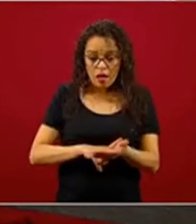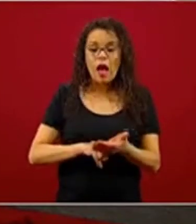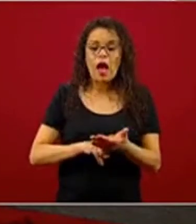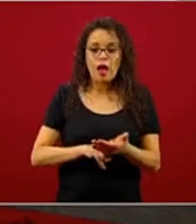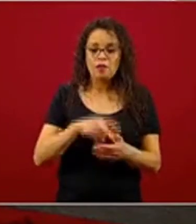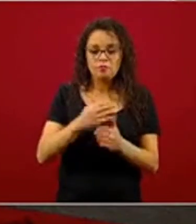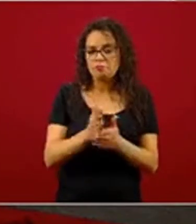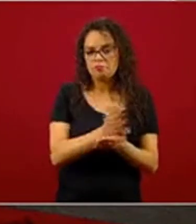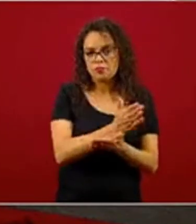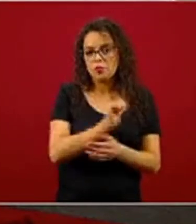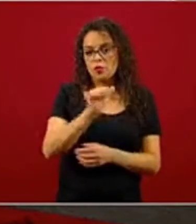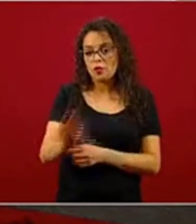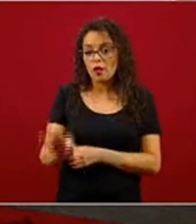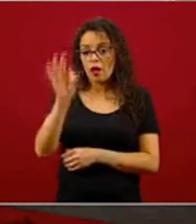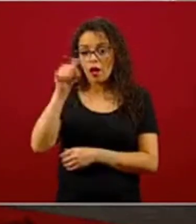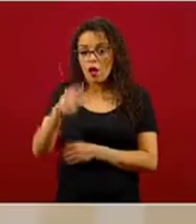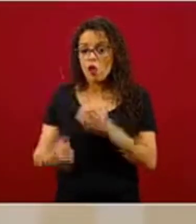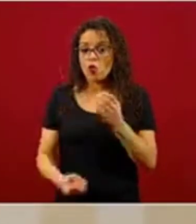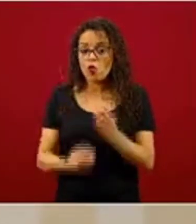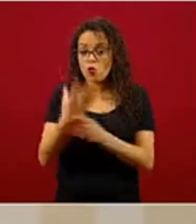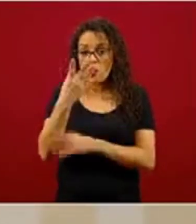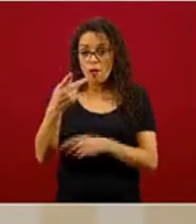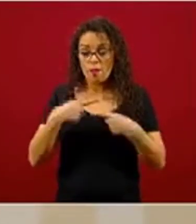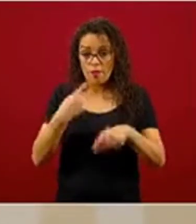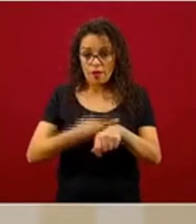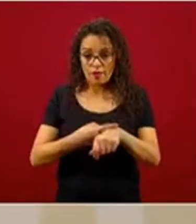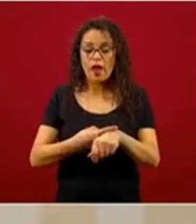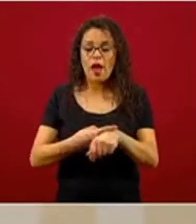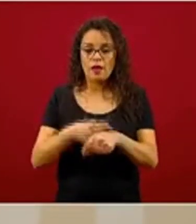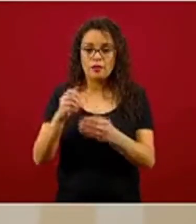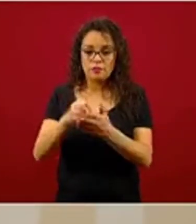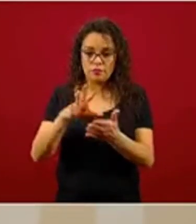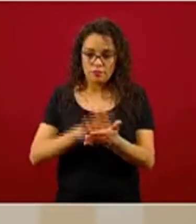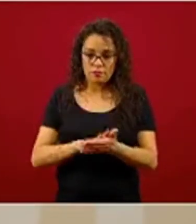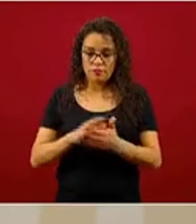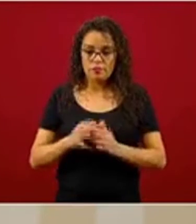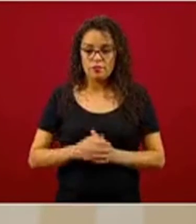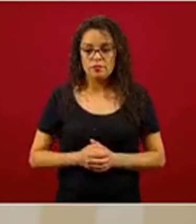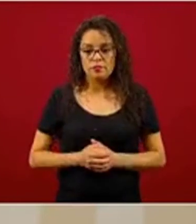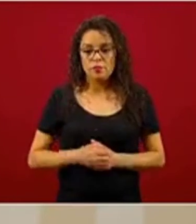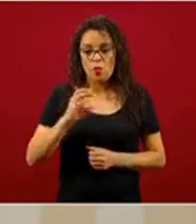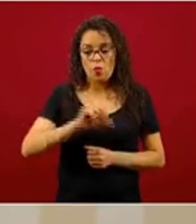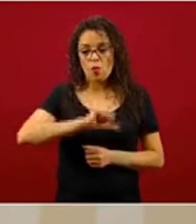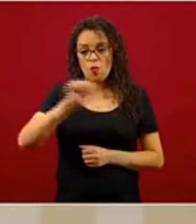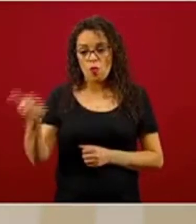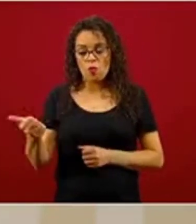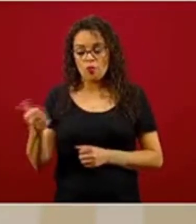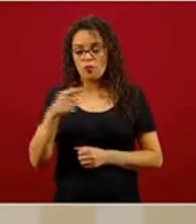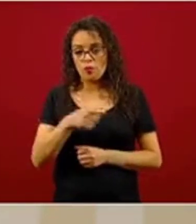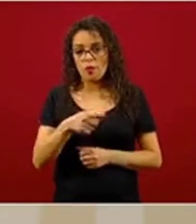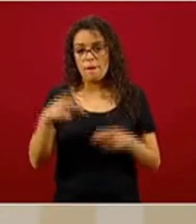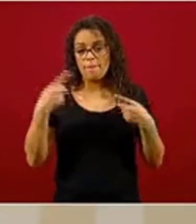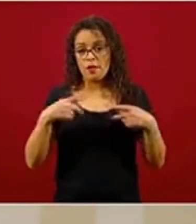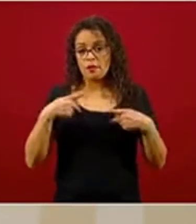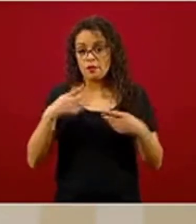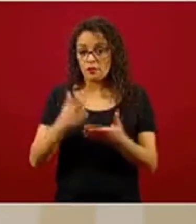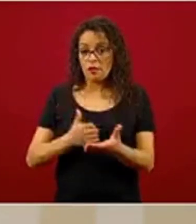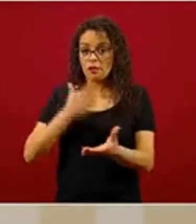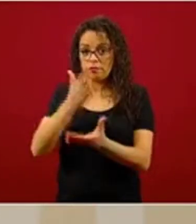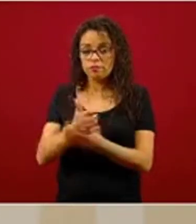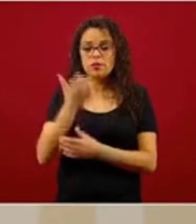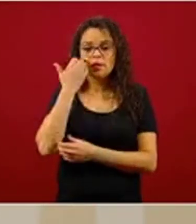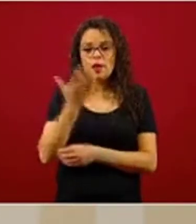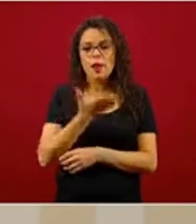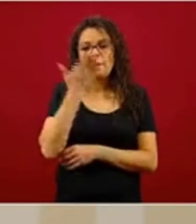de que vamos a tener ahora la variable de sintomático, es decir, si la persona cuando llegó a solicitar la prueba lo